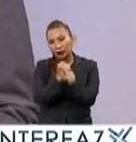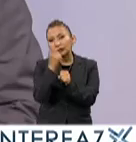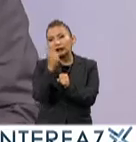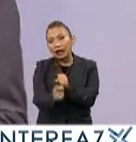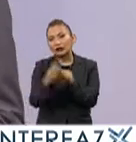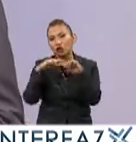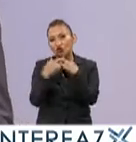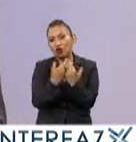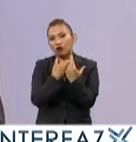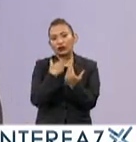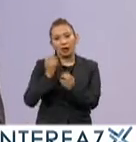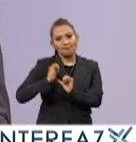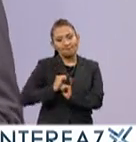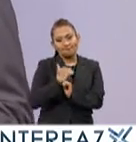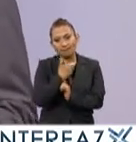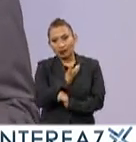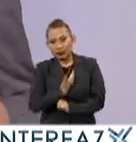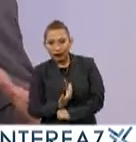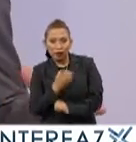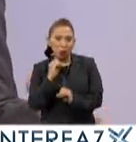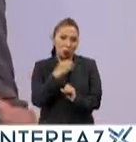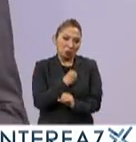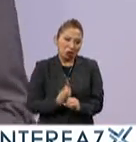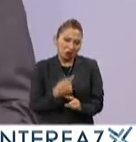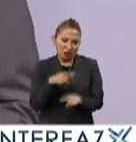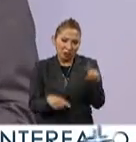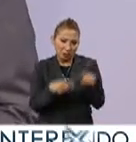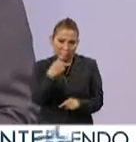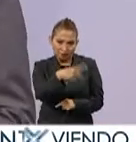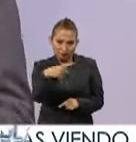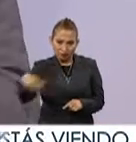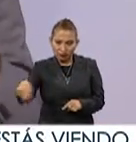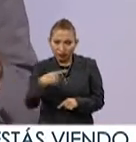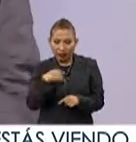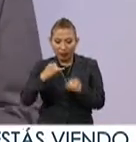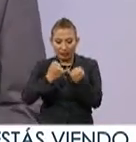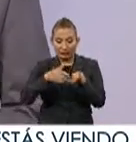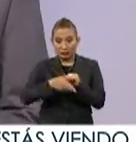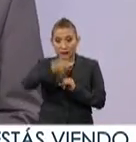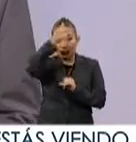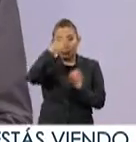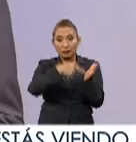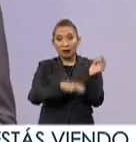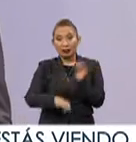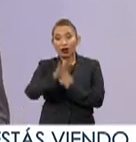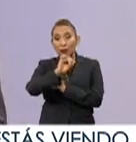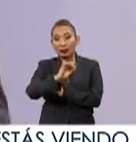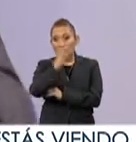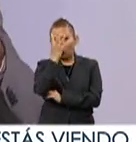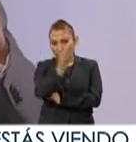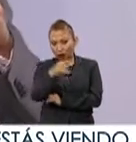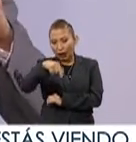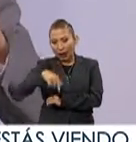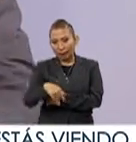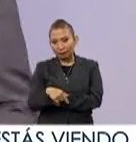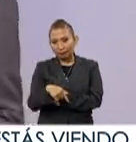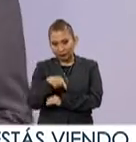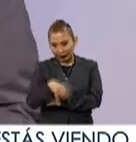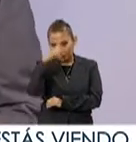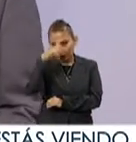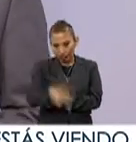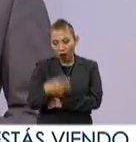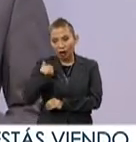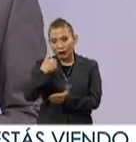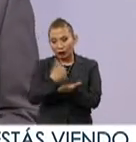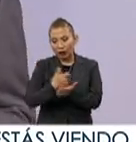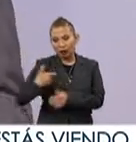las cumbres de jefes de Estado y de ministros que precisamente, de hecho, se inauguraron por primera vez en 1994 aquí en México,